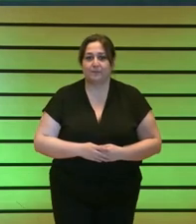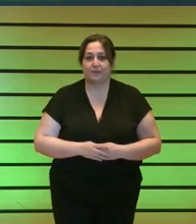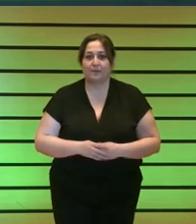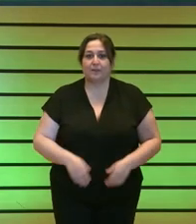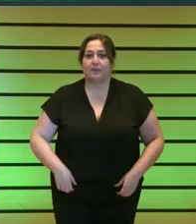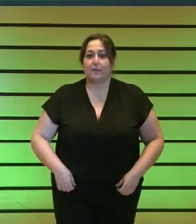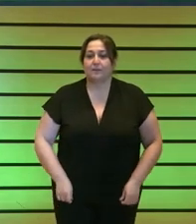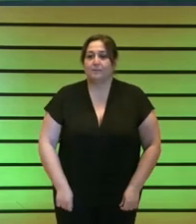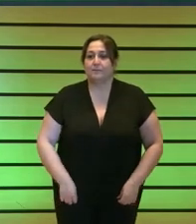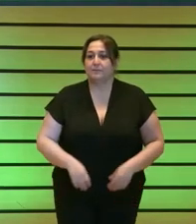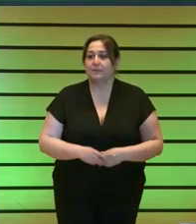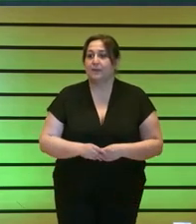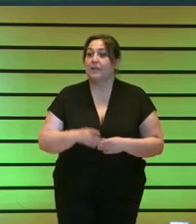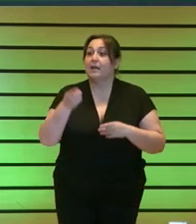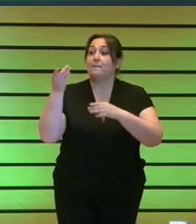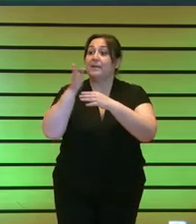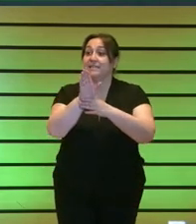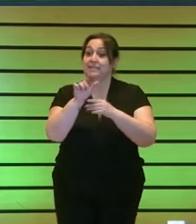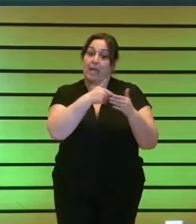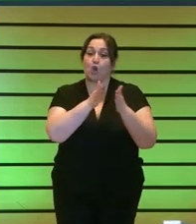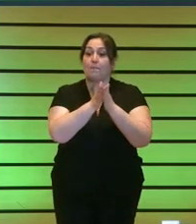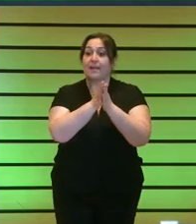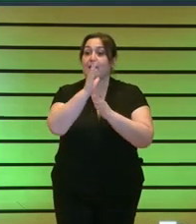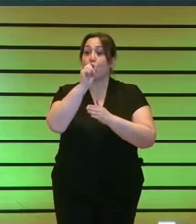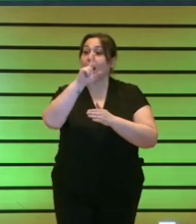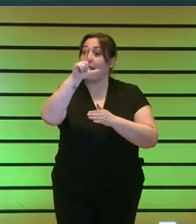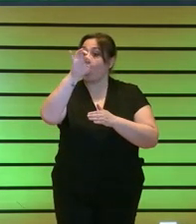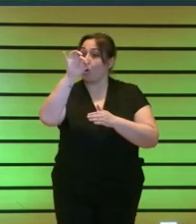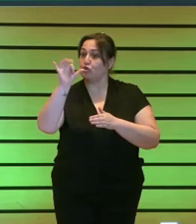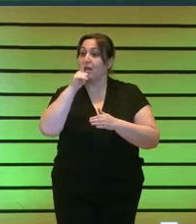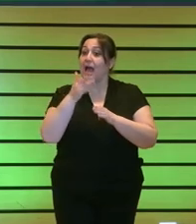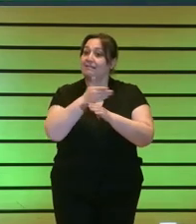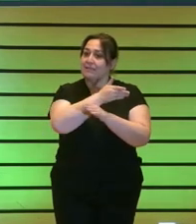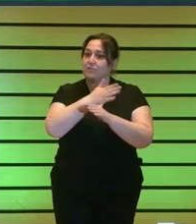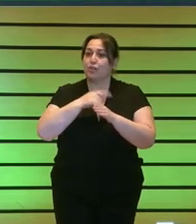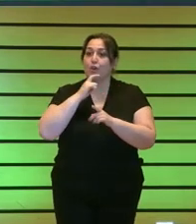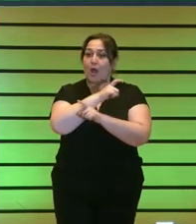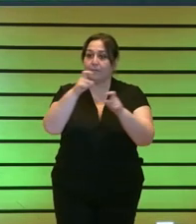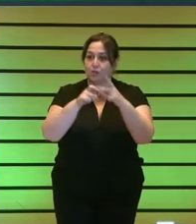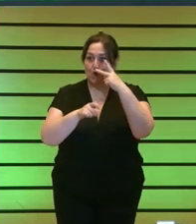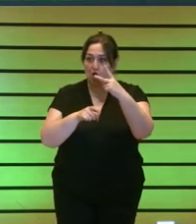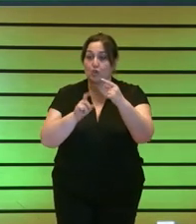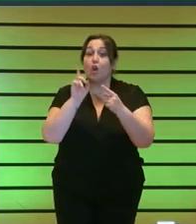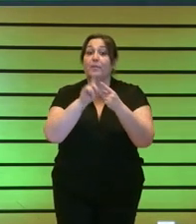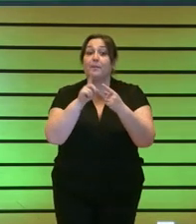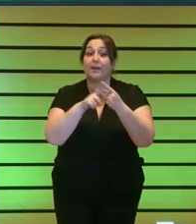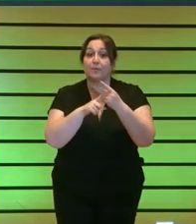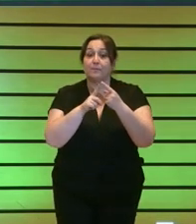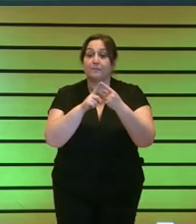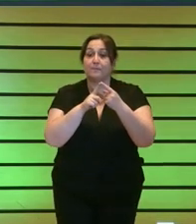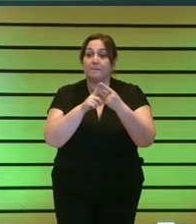hablar y de presentar a Carlos pues quiero hacer un par de avisos y lo primero es